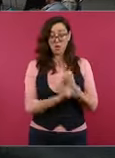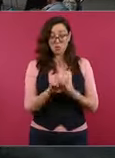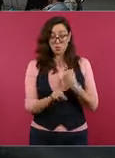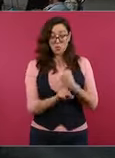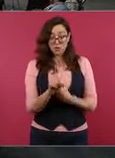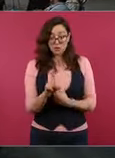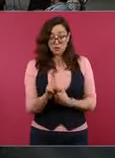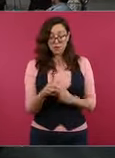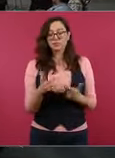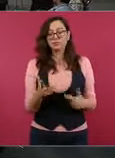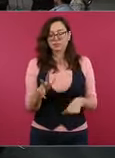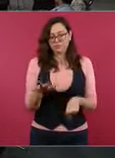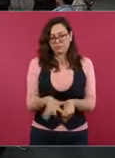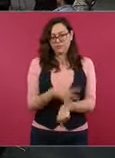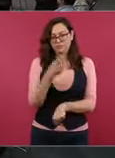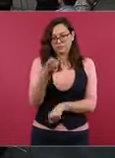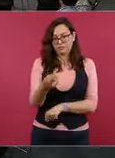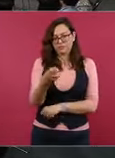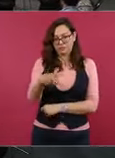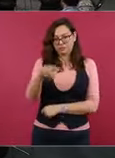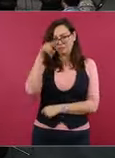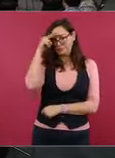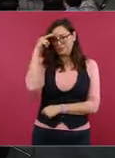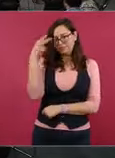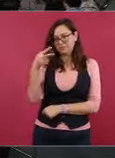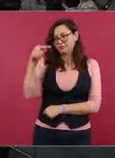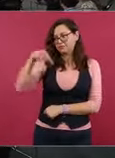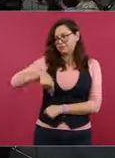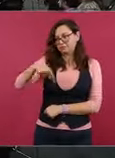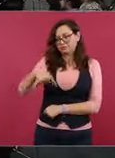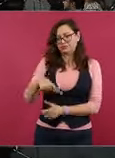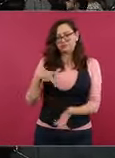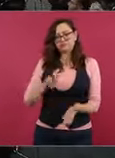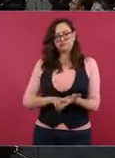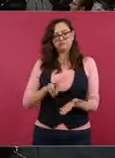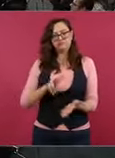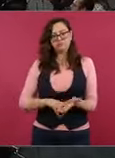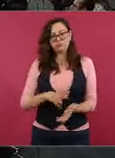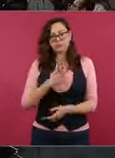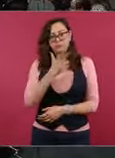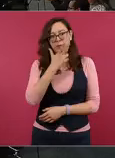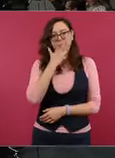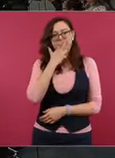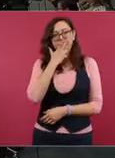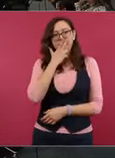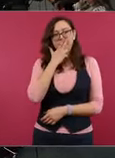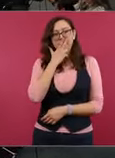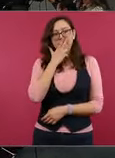tiene esto, que es un tesoro que hay que cuidar.